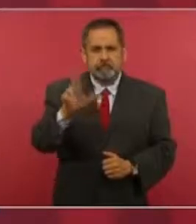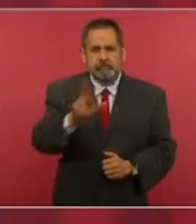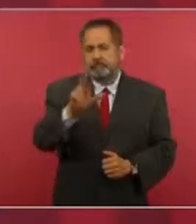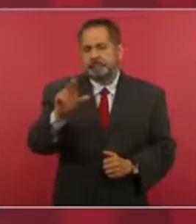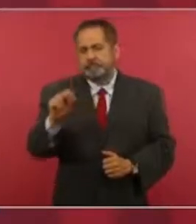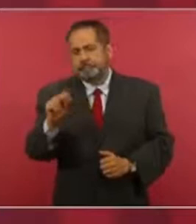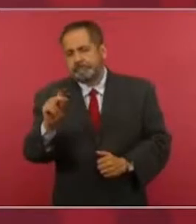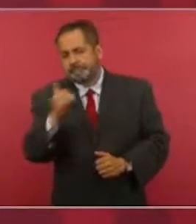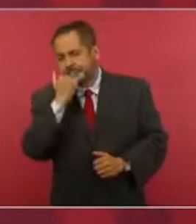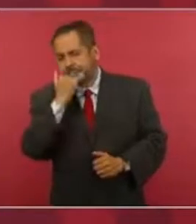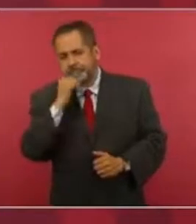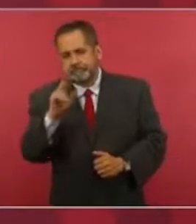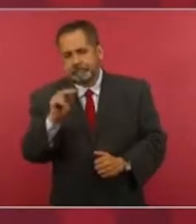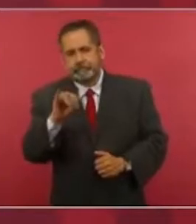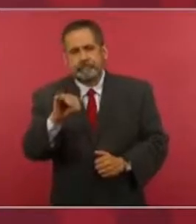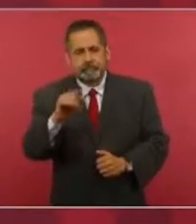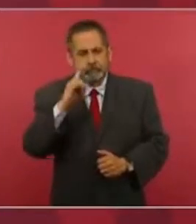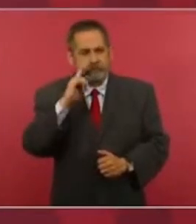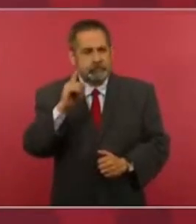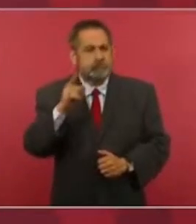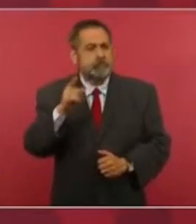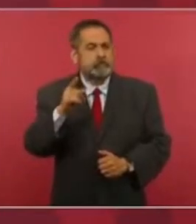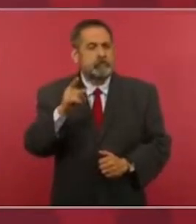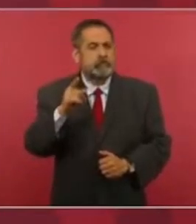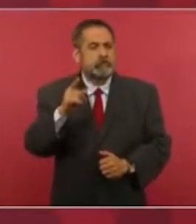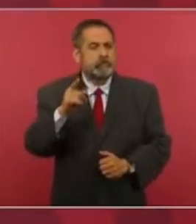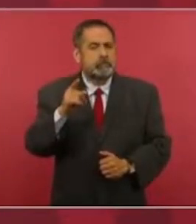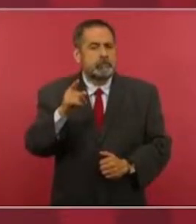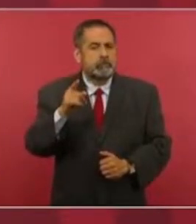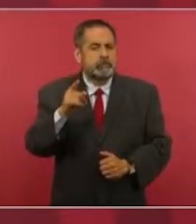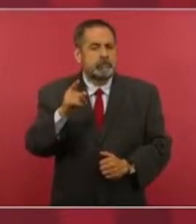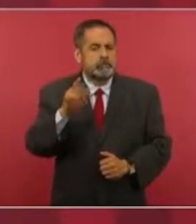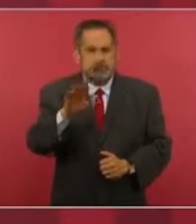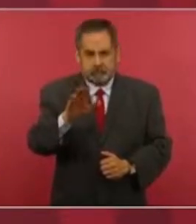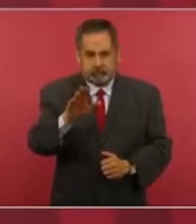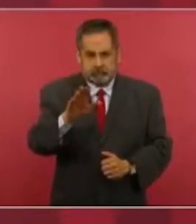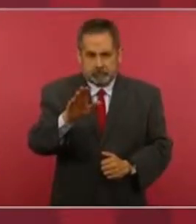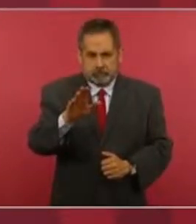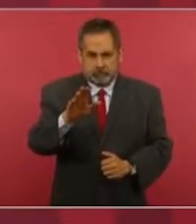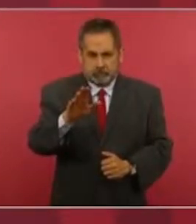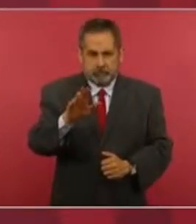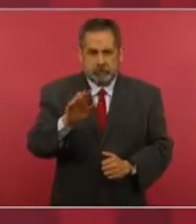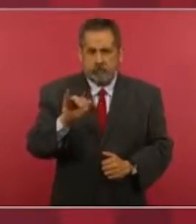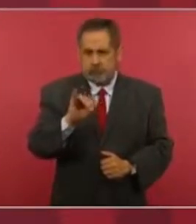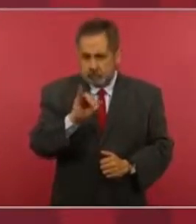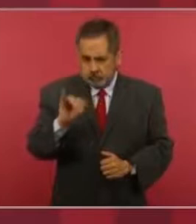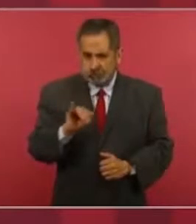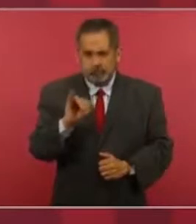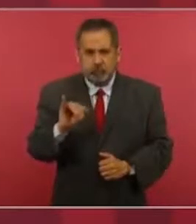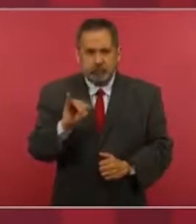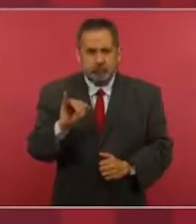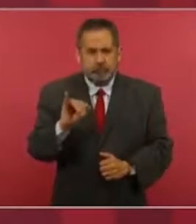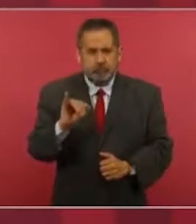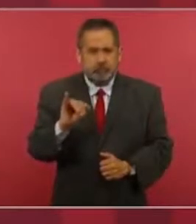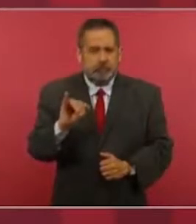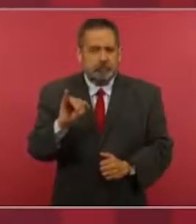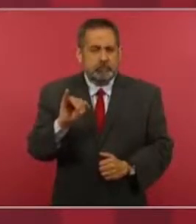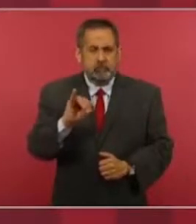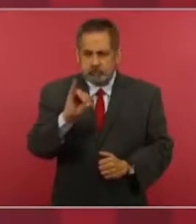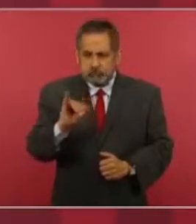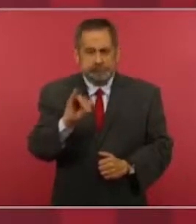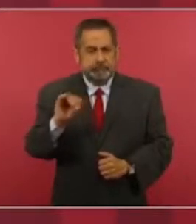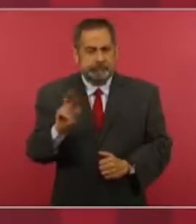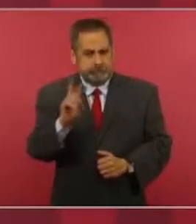no, el martes no. Sí, nos vamos, bueno, tenemos jueves, tenemos mañana